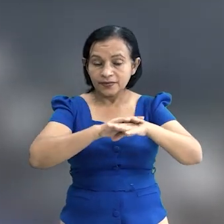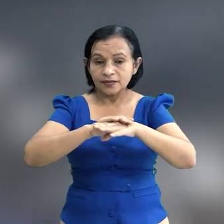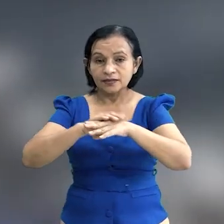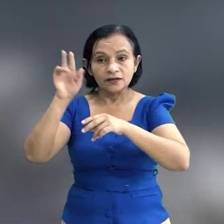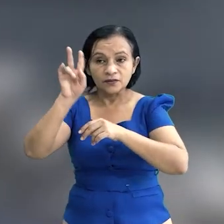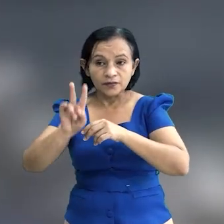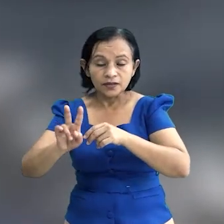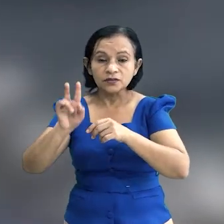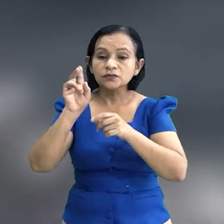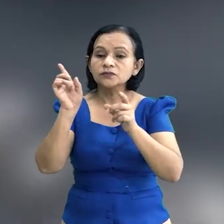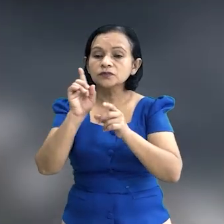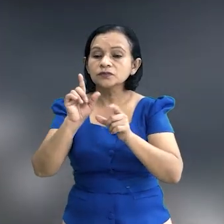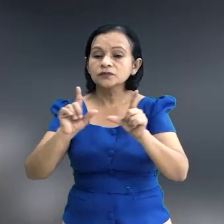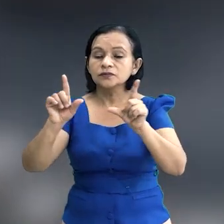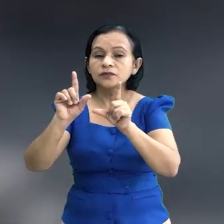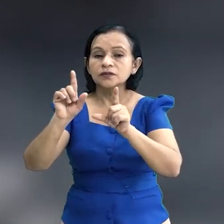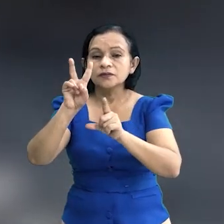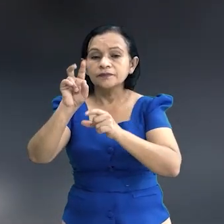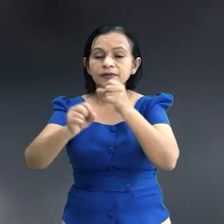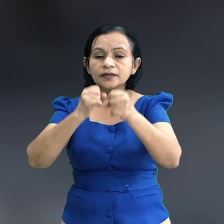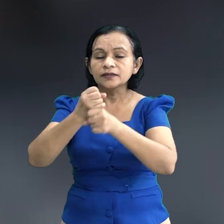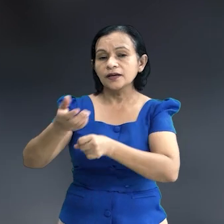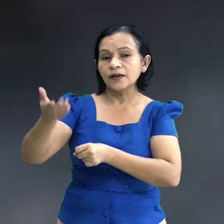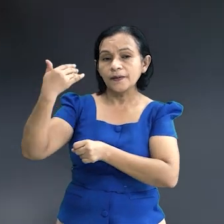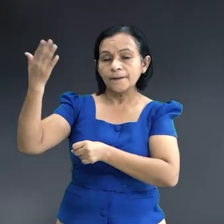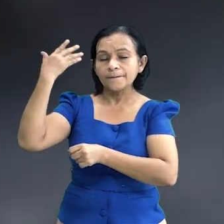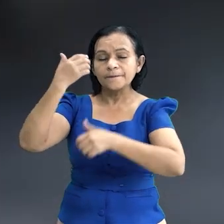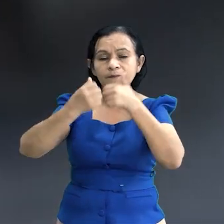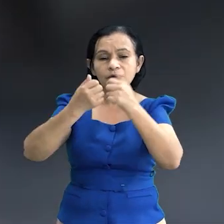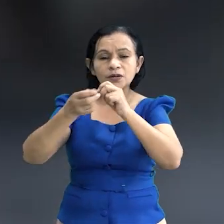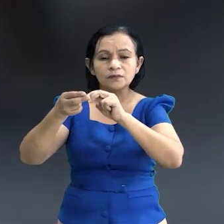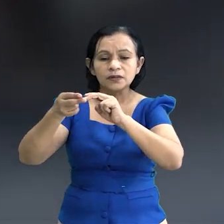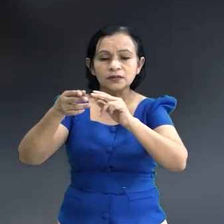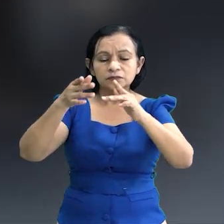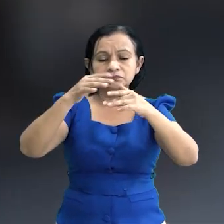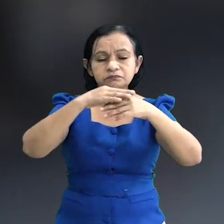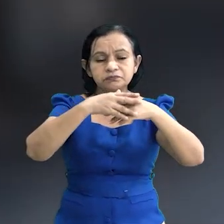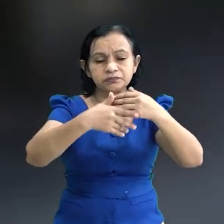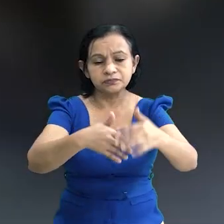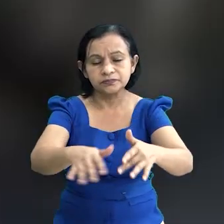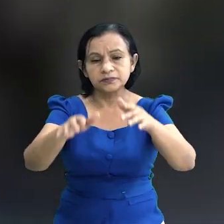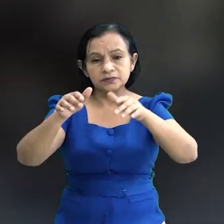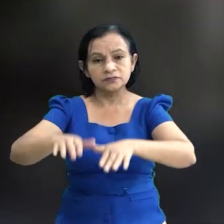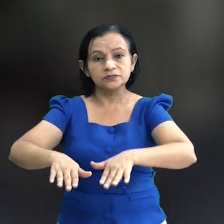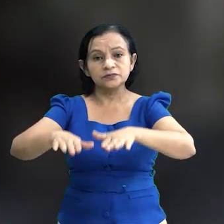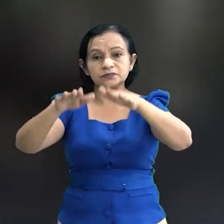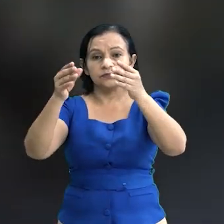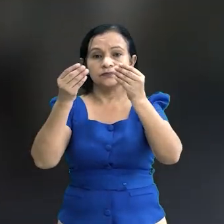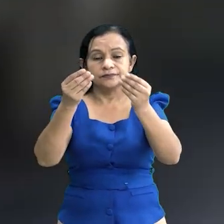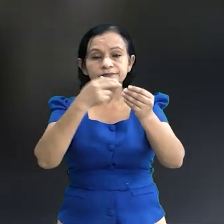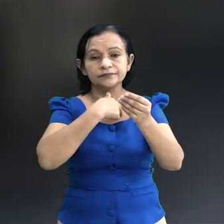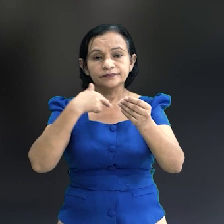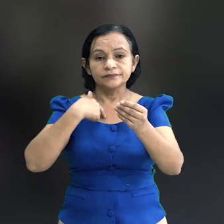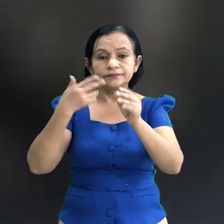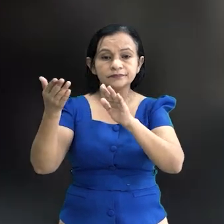país, localidad que hace más de 20 años registró un desastre natural por su serie de deslaves e inundaciones múltiples que